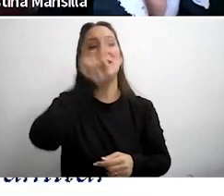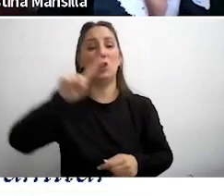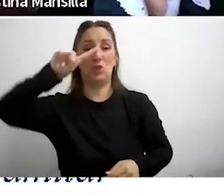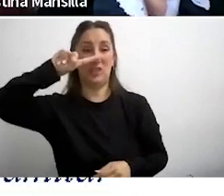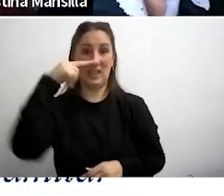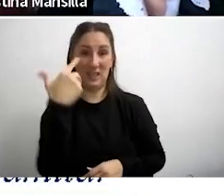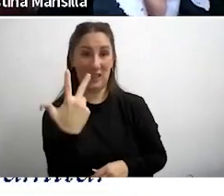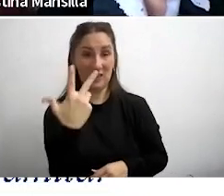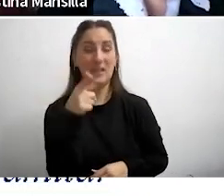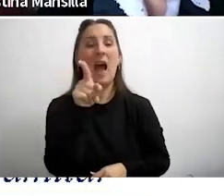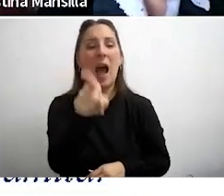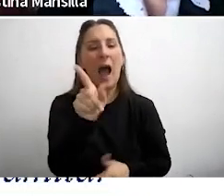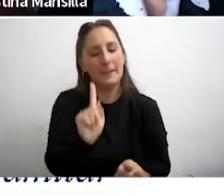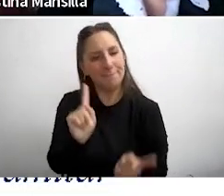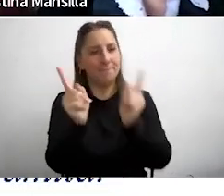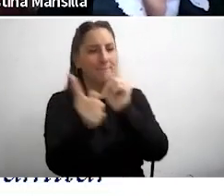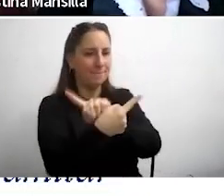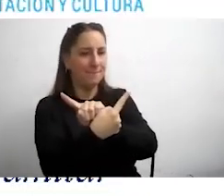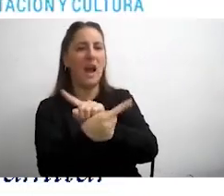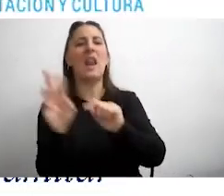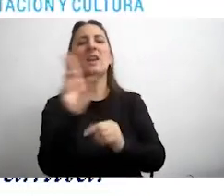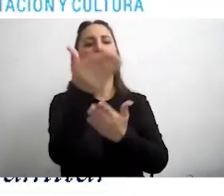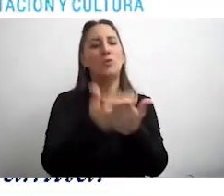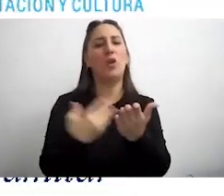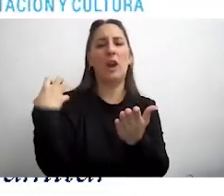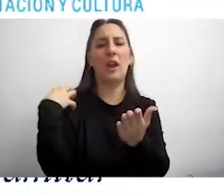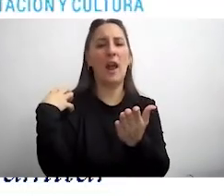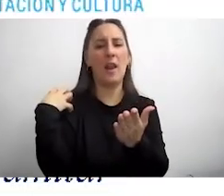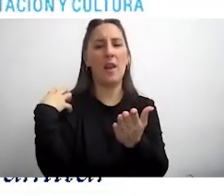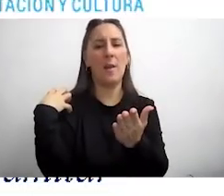5.173, que vino a reemplazar a la resolución general 2000.